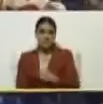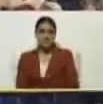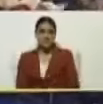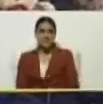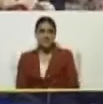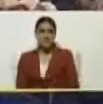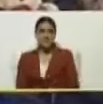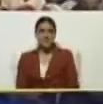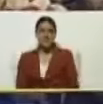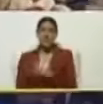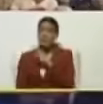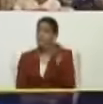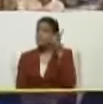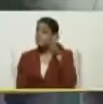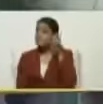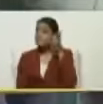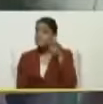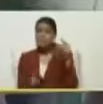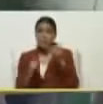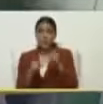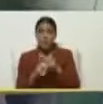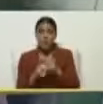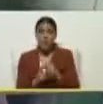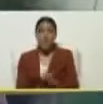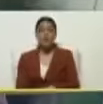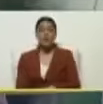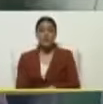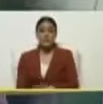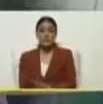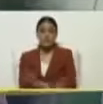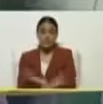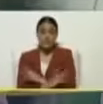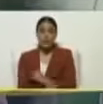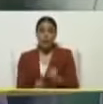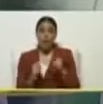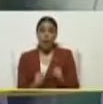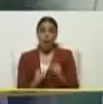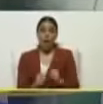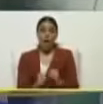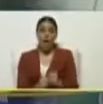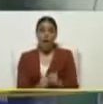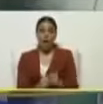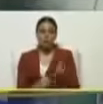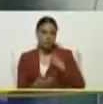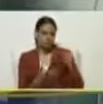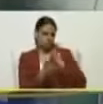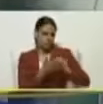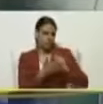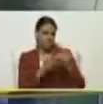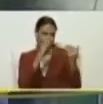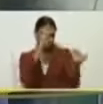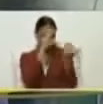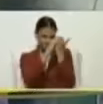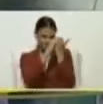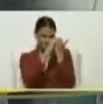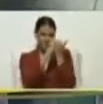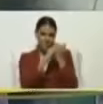cada palabra de Margloris la suscribo